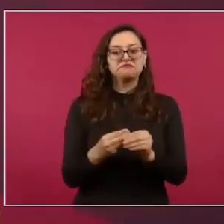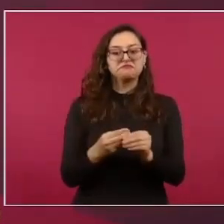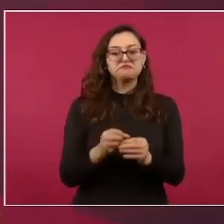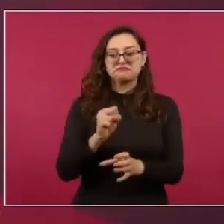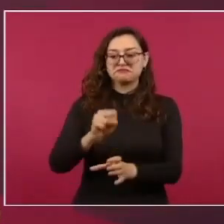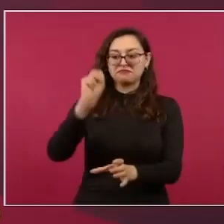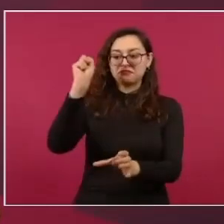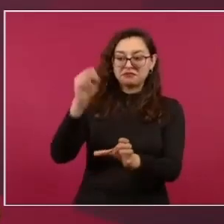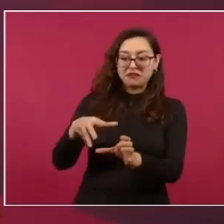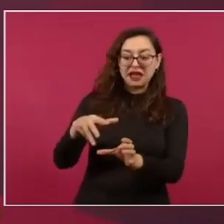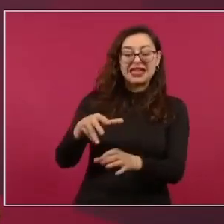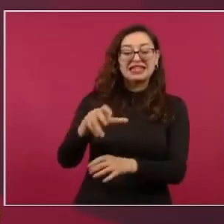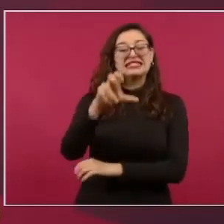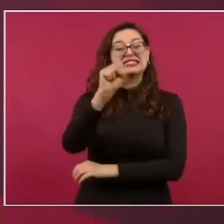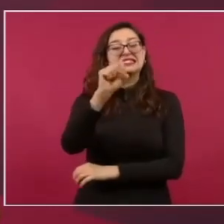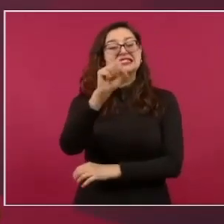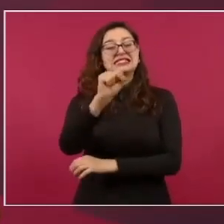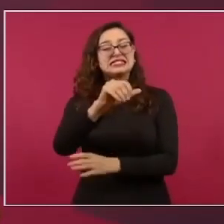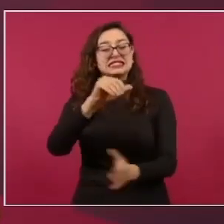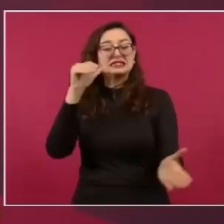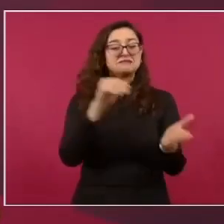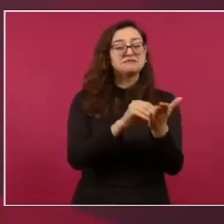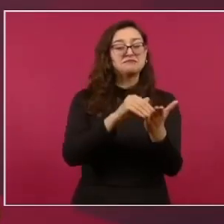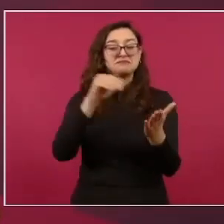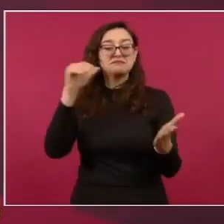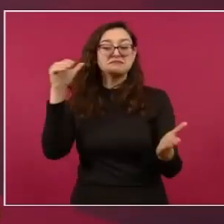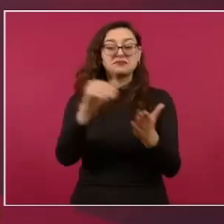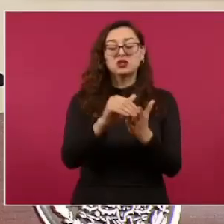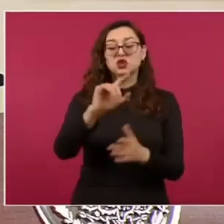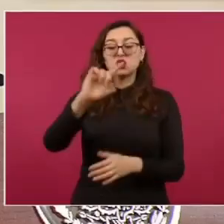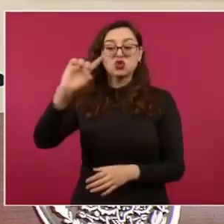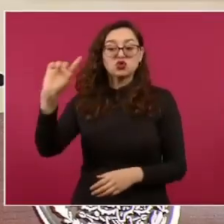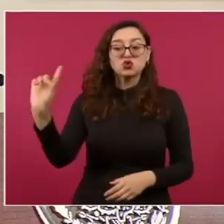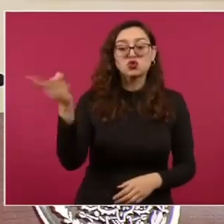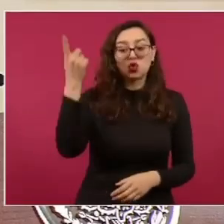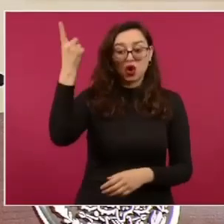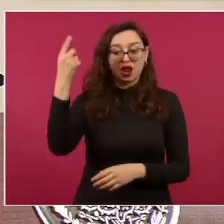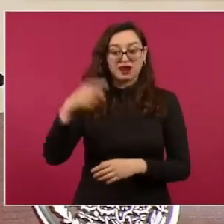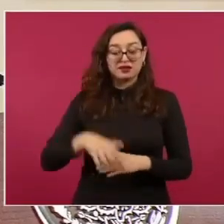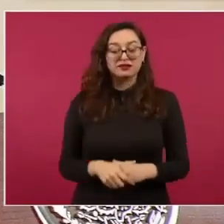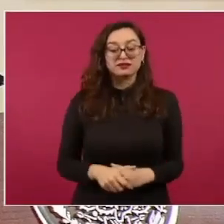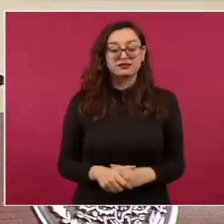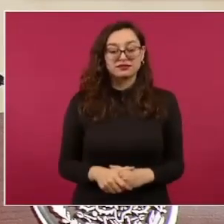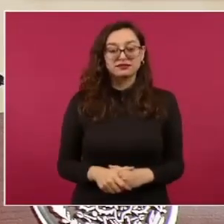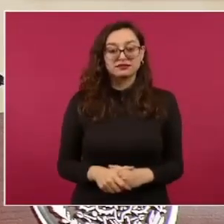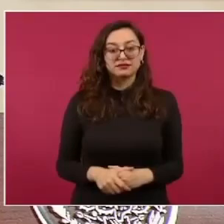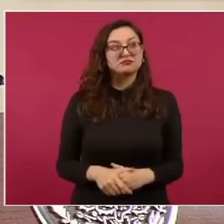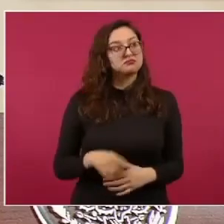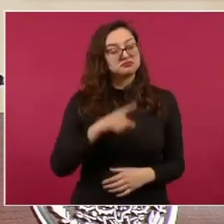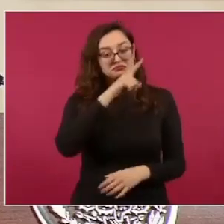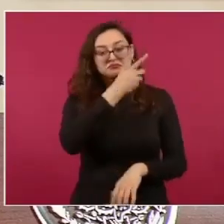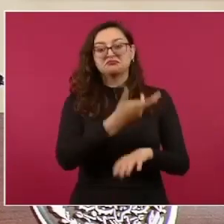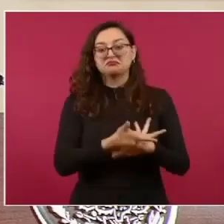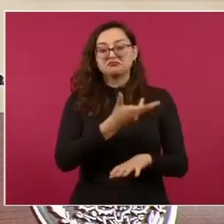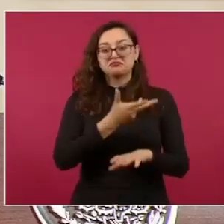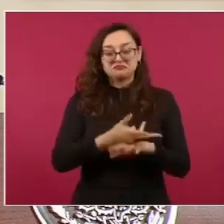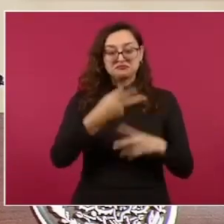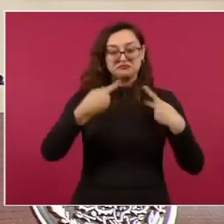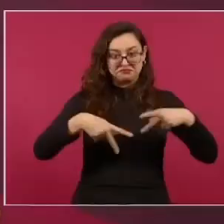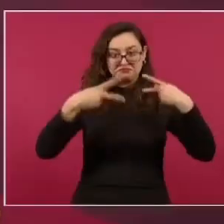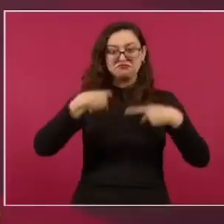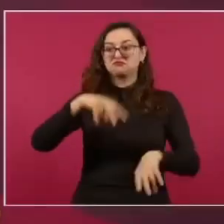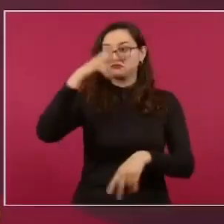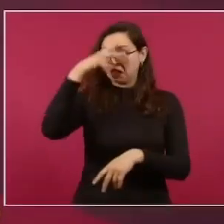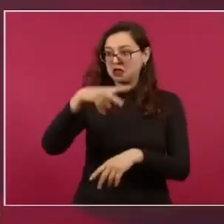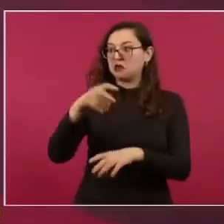de 60,000 millones de dólares. Es lo que nos envían nuestros